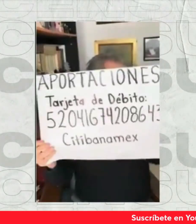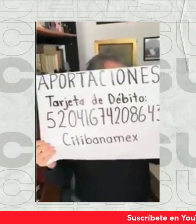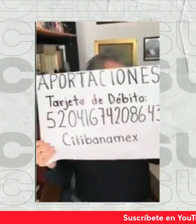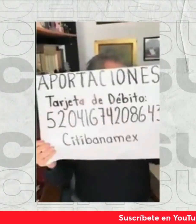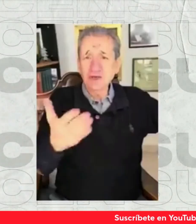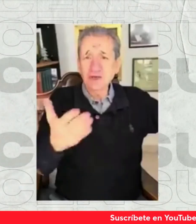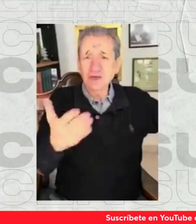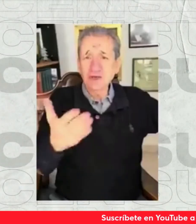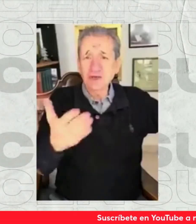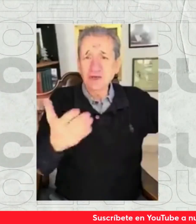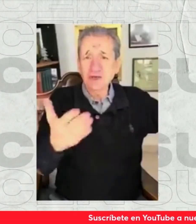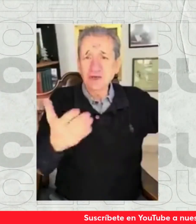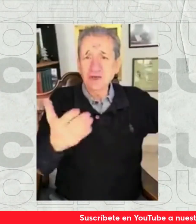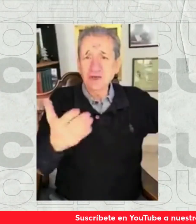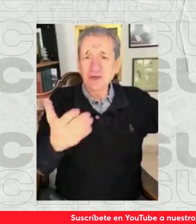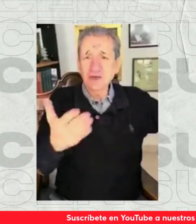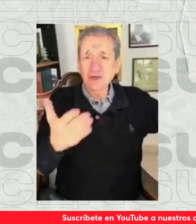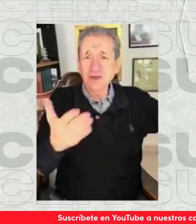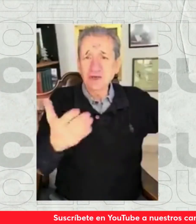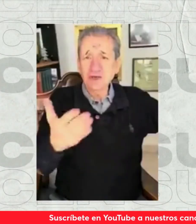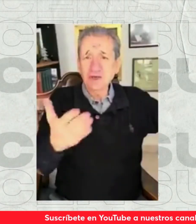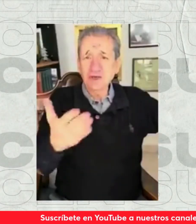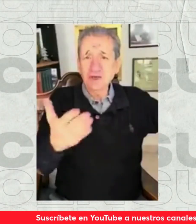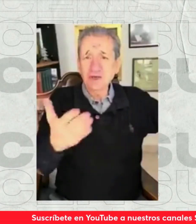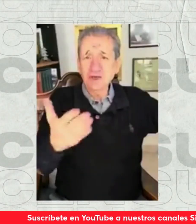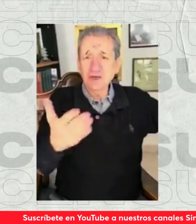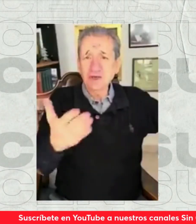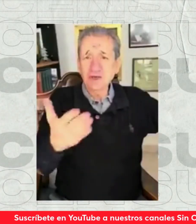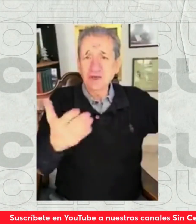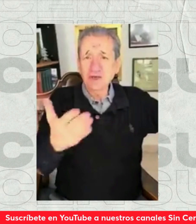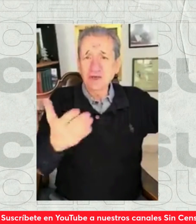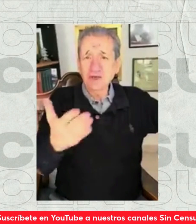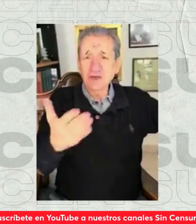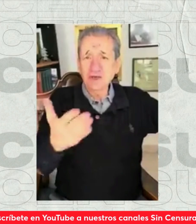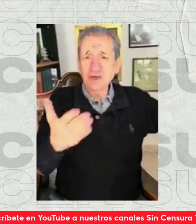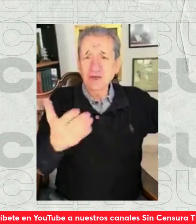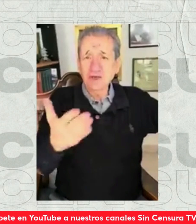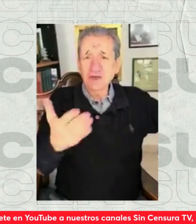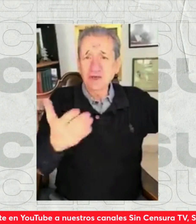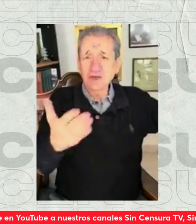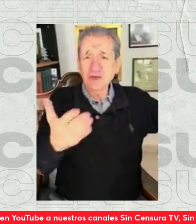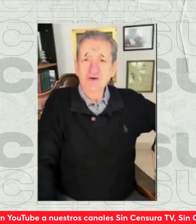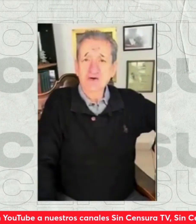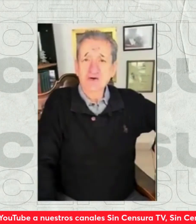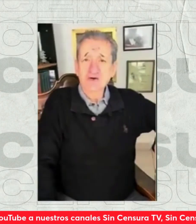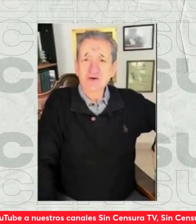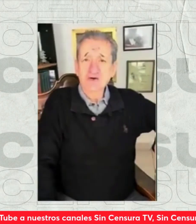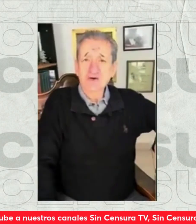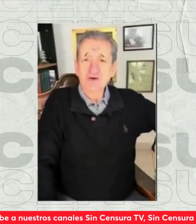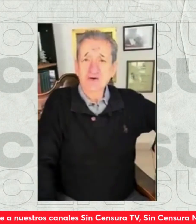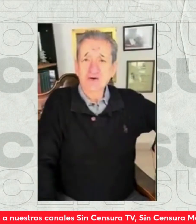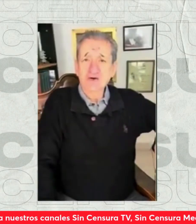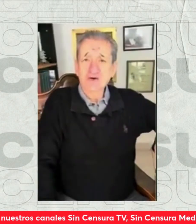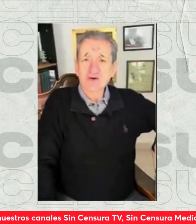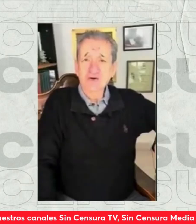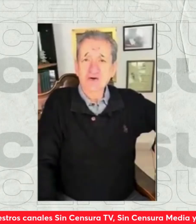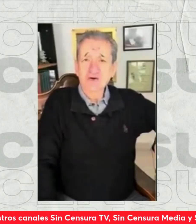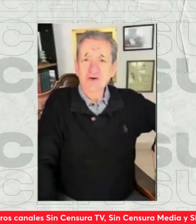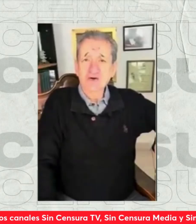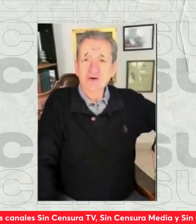2013. Queda claro que por lo tanto es un organismo perfectamente